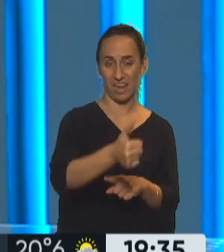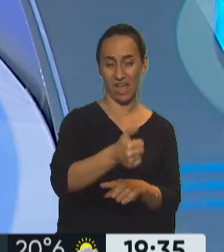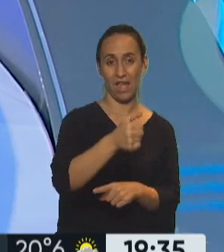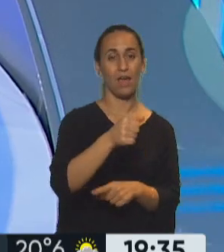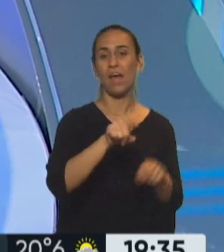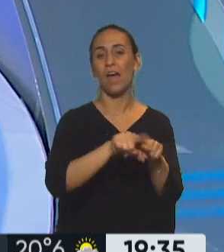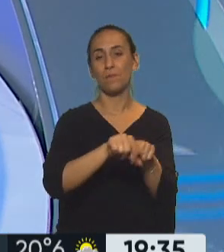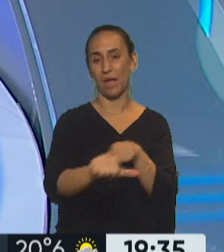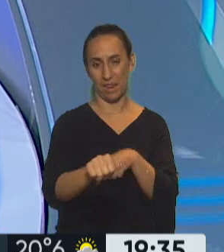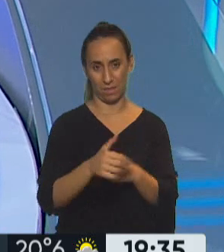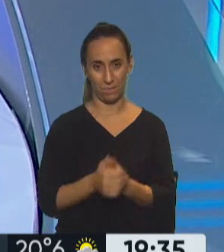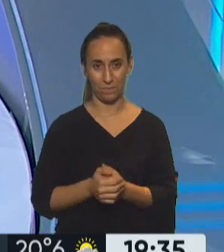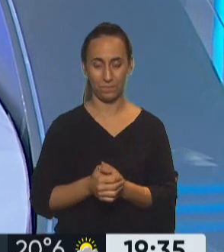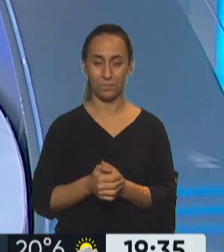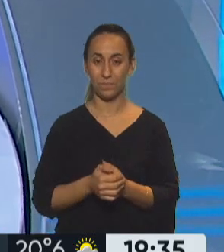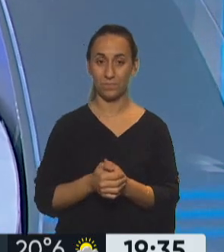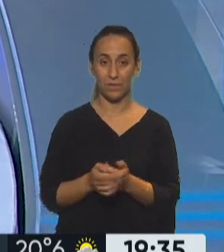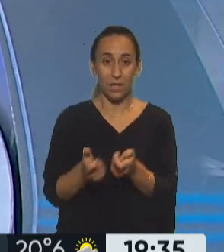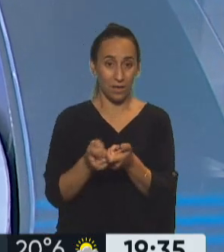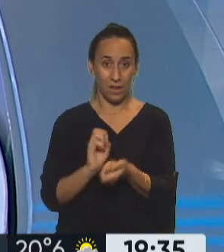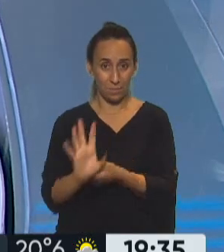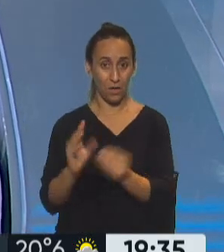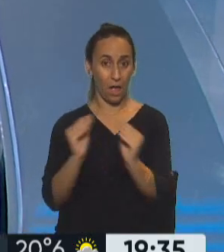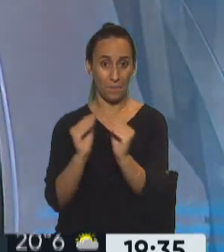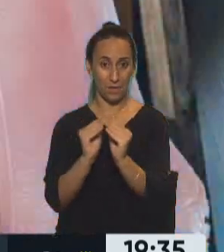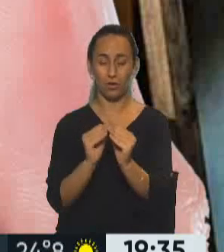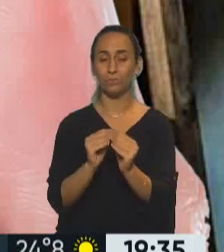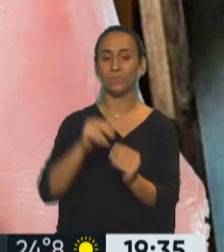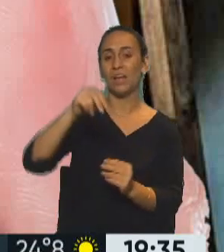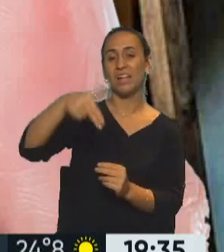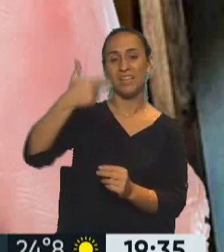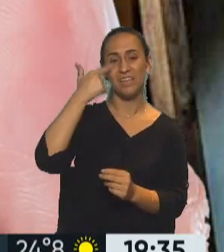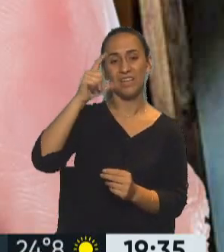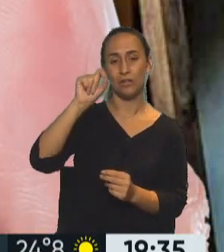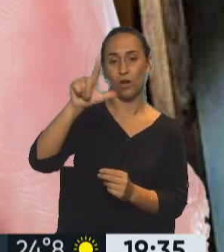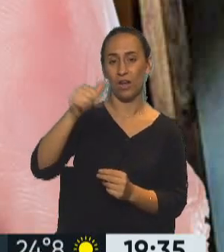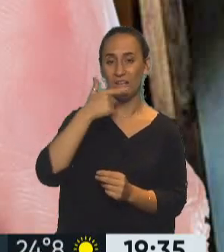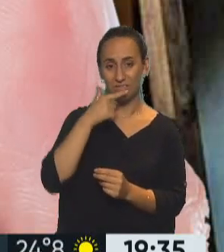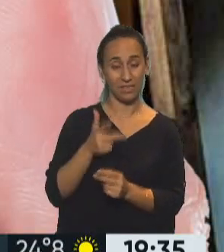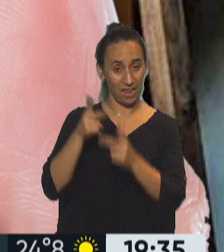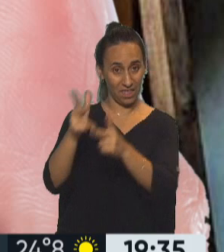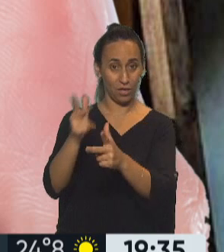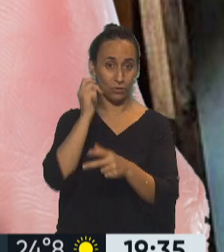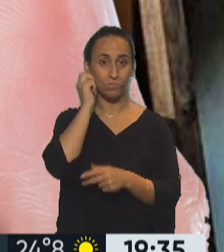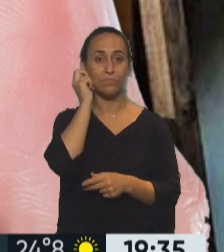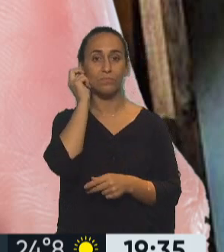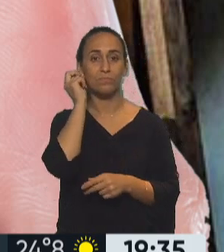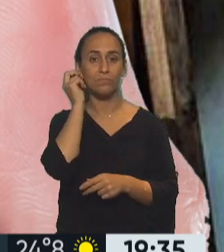que es la hermana Mira él le dice un amigo Un amigo de nombre Nicolás le dice que cuando surge que